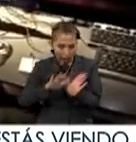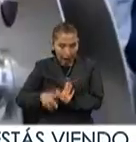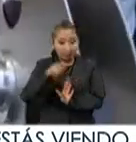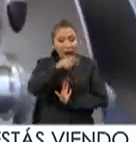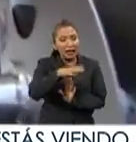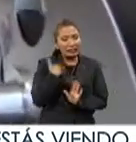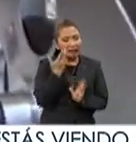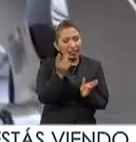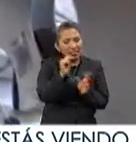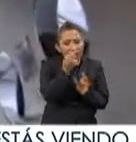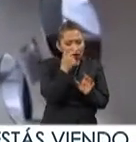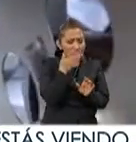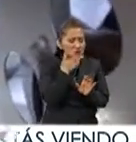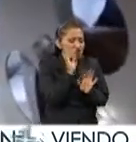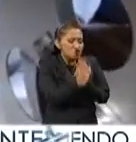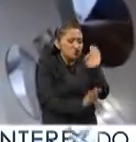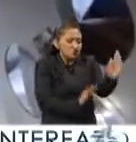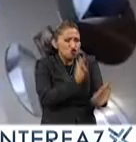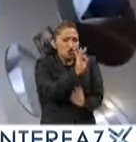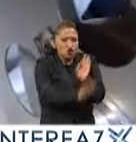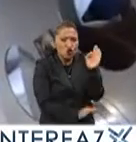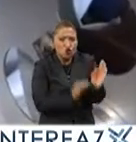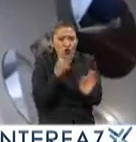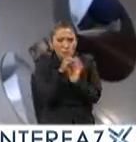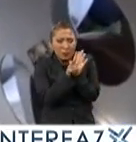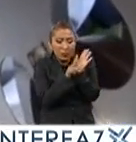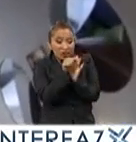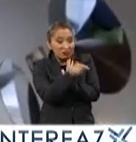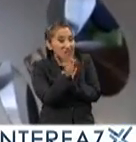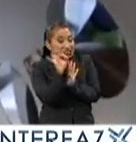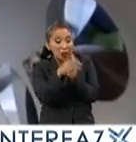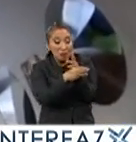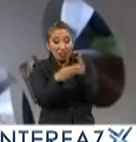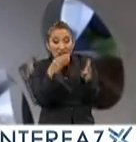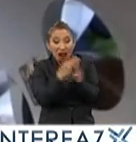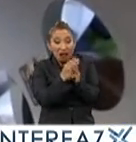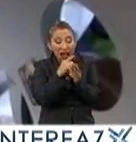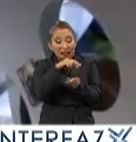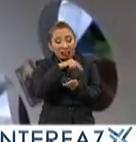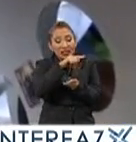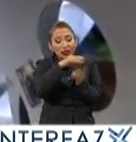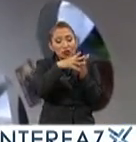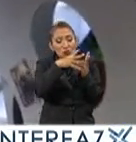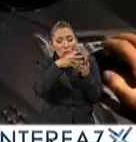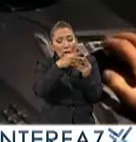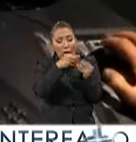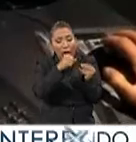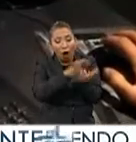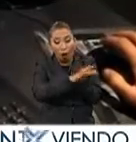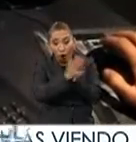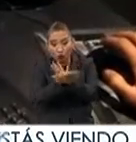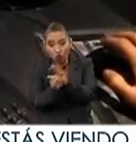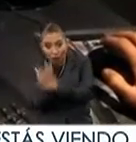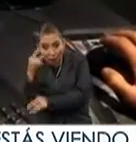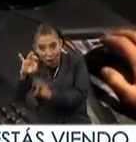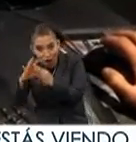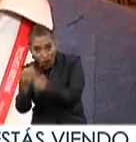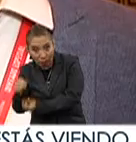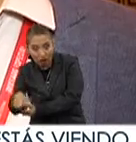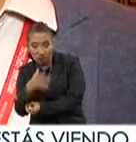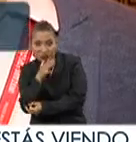es fundamental para resguardar todos estos archivos, pues sin ella los materiales de nitrato no se podrían transferir a nuevos soportes